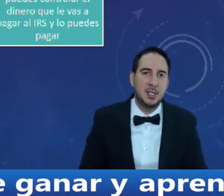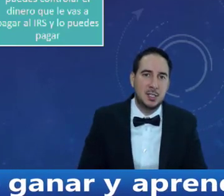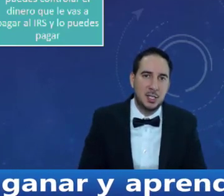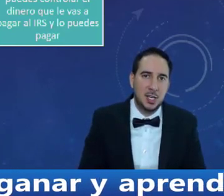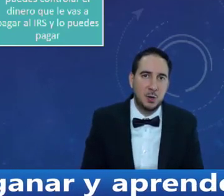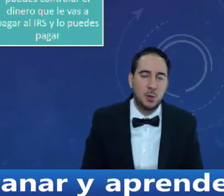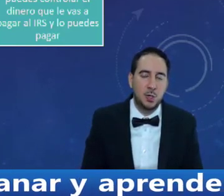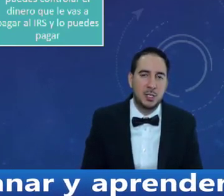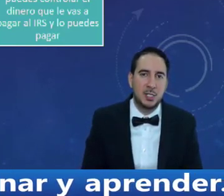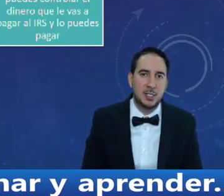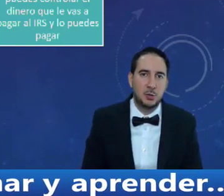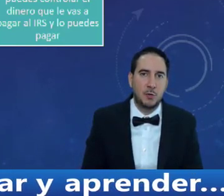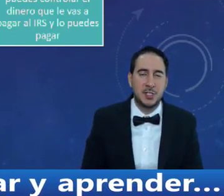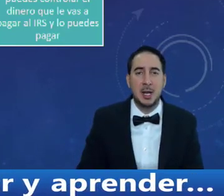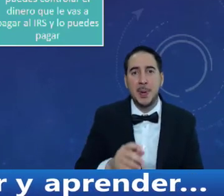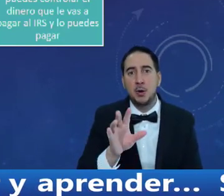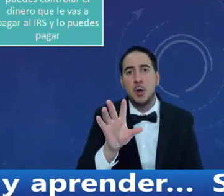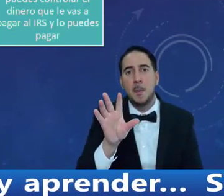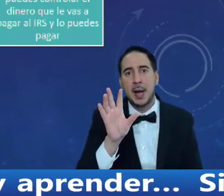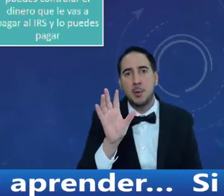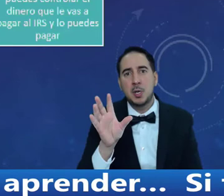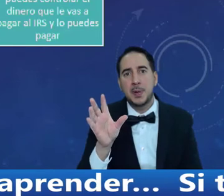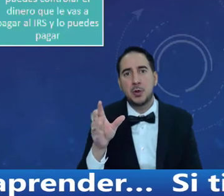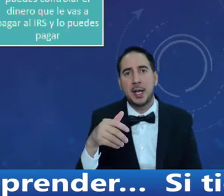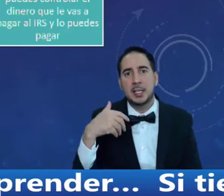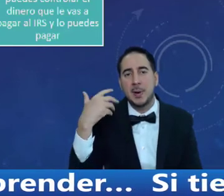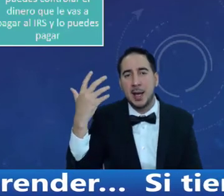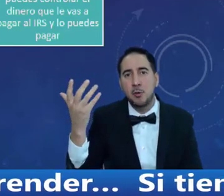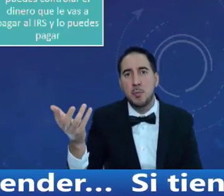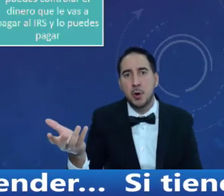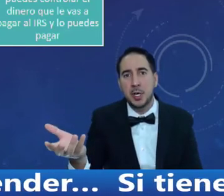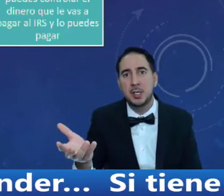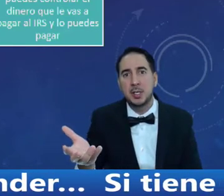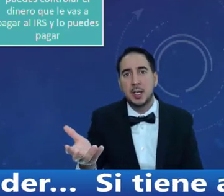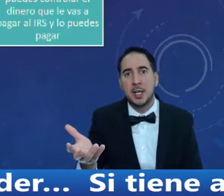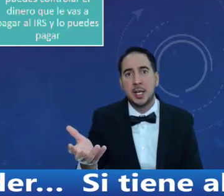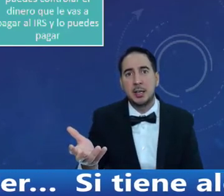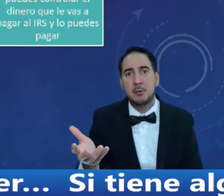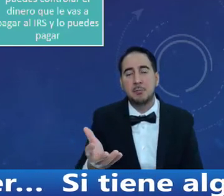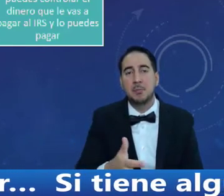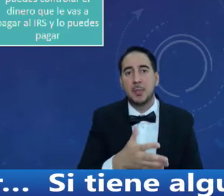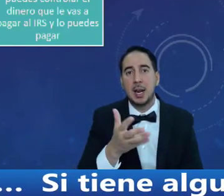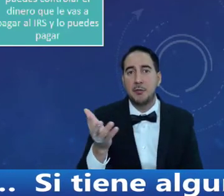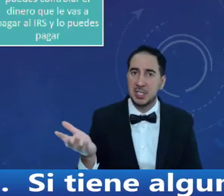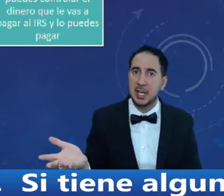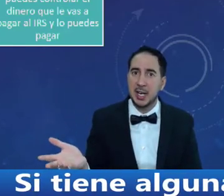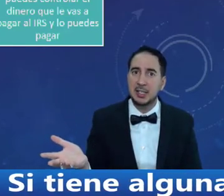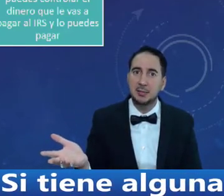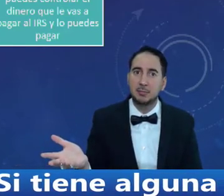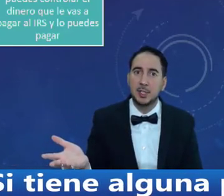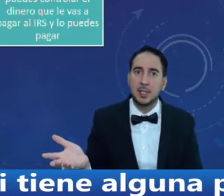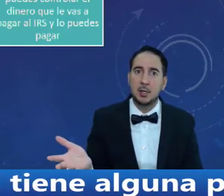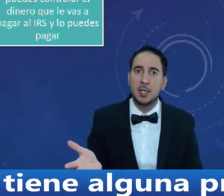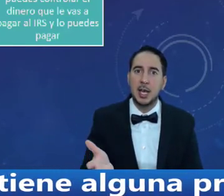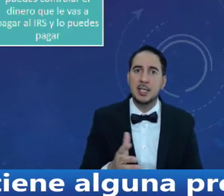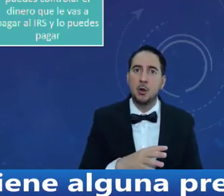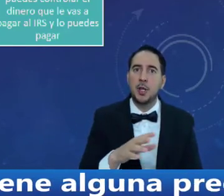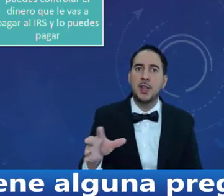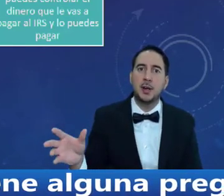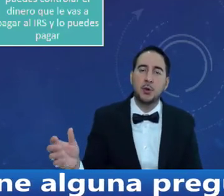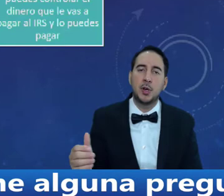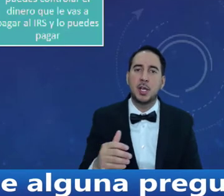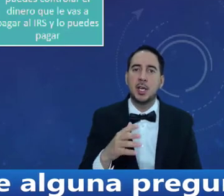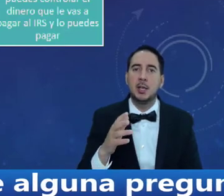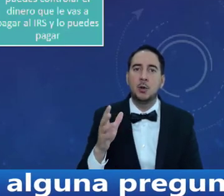sí, sí quiero y sí necesito una oficina. Pero para muchas personas que trabajan en un broker, la oficina es gratis. Y hay